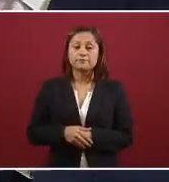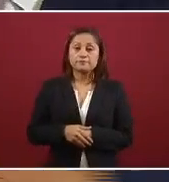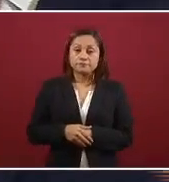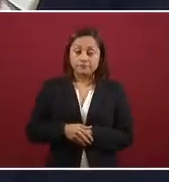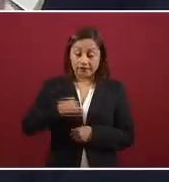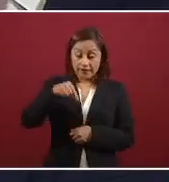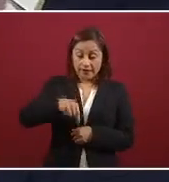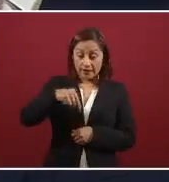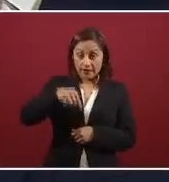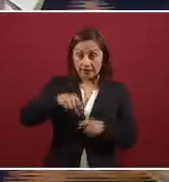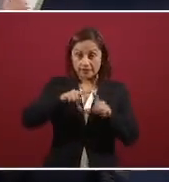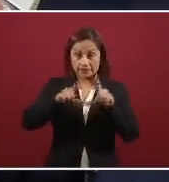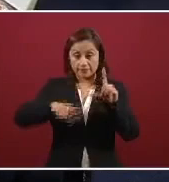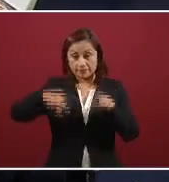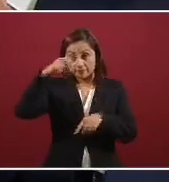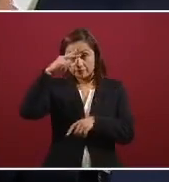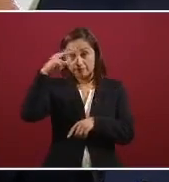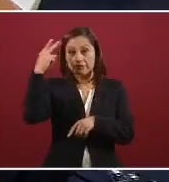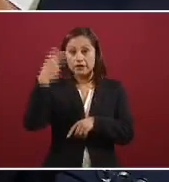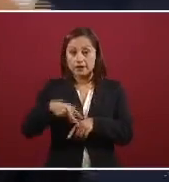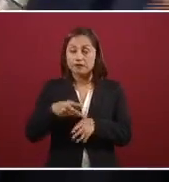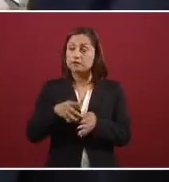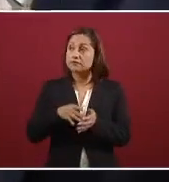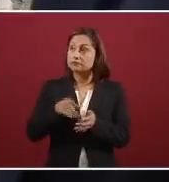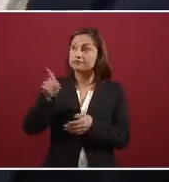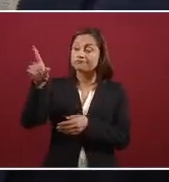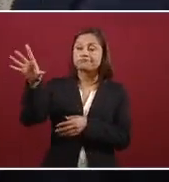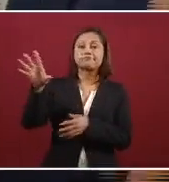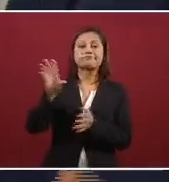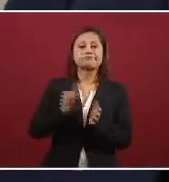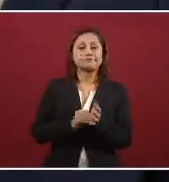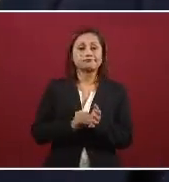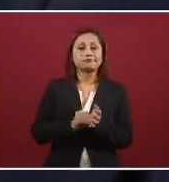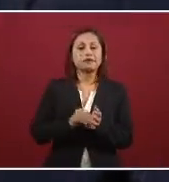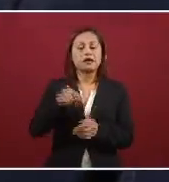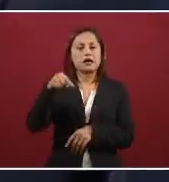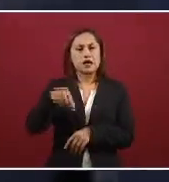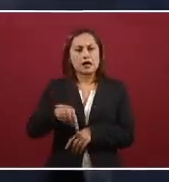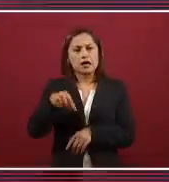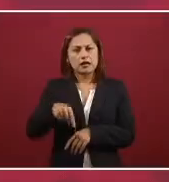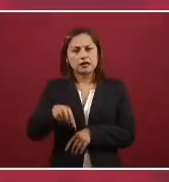No hablaban de austeridad, pero